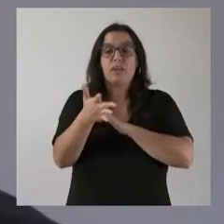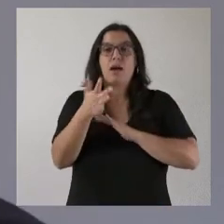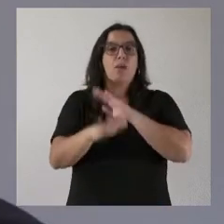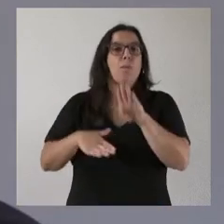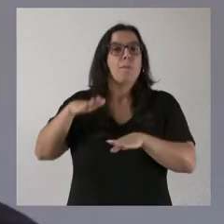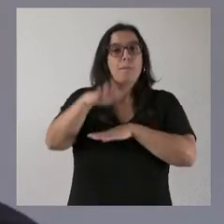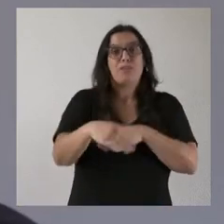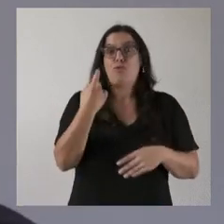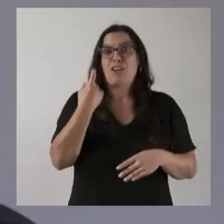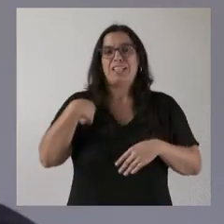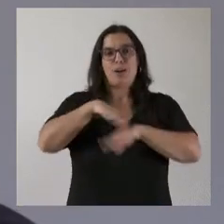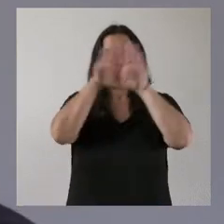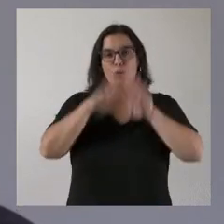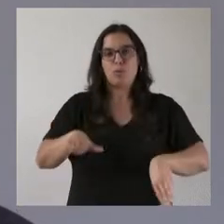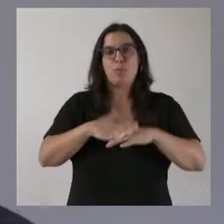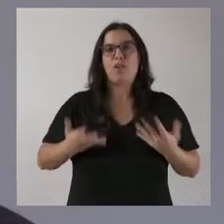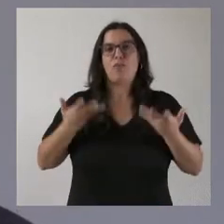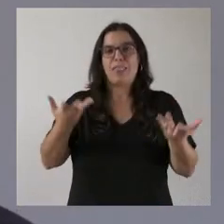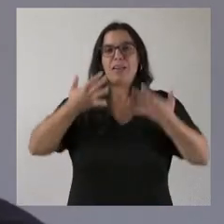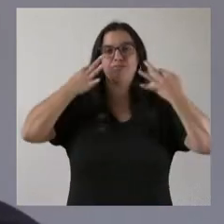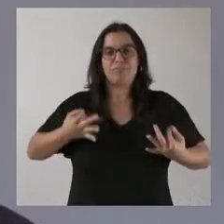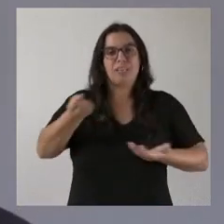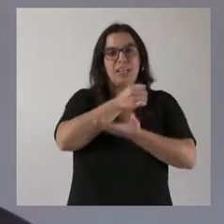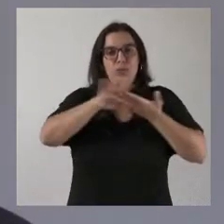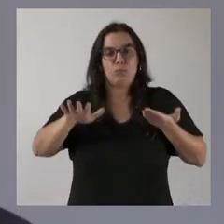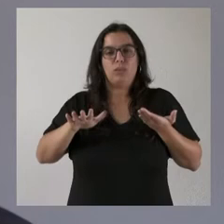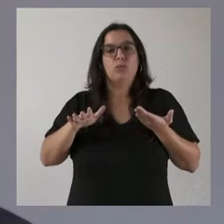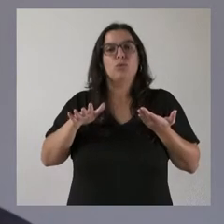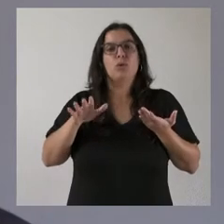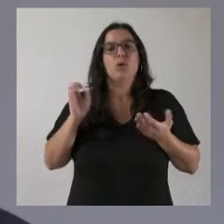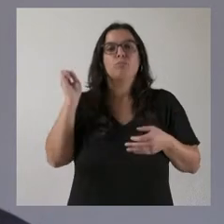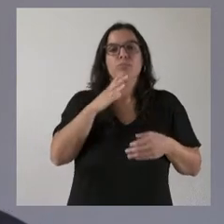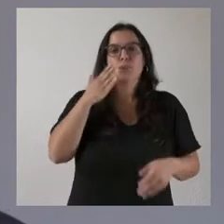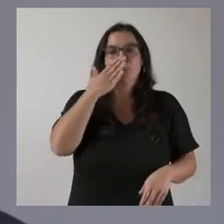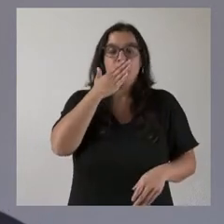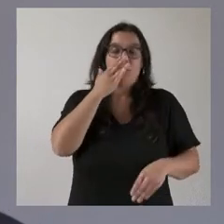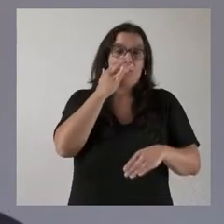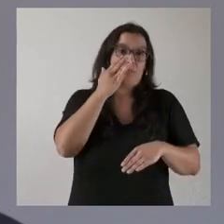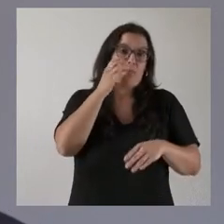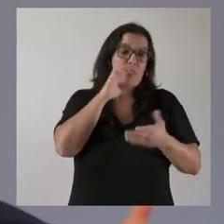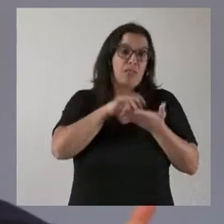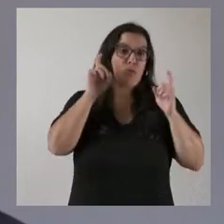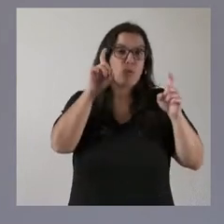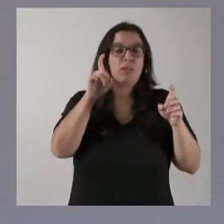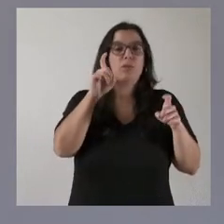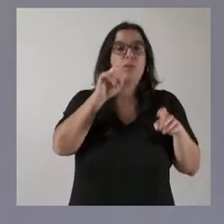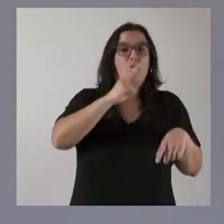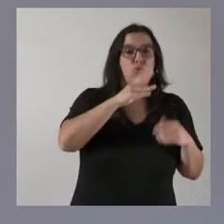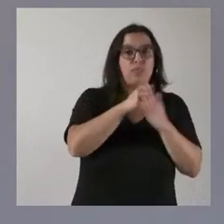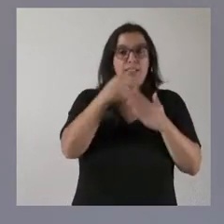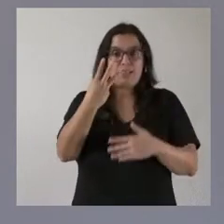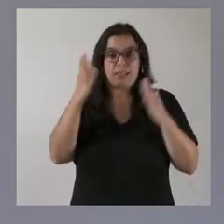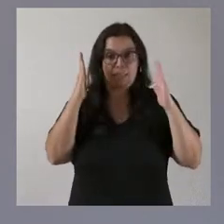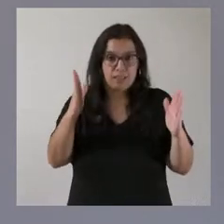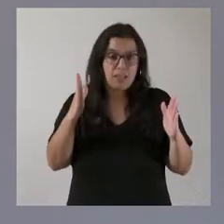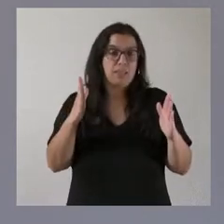que faltaba en relación con la gratuidad de estos servicios de dos a tres años y por tanto la